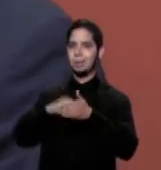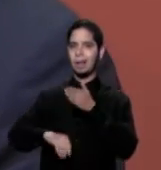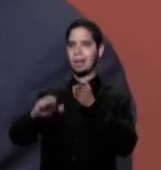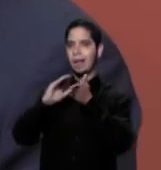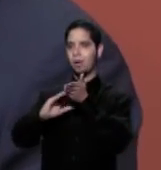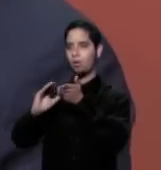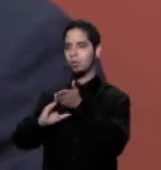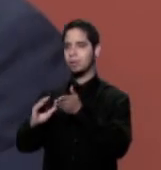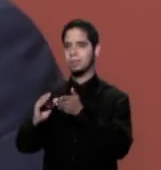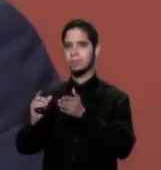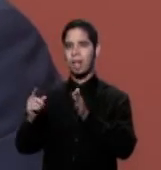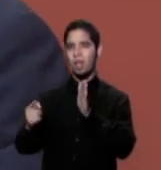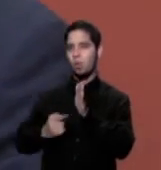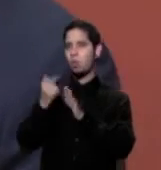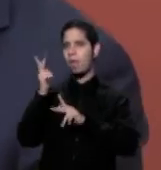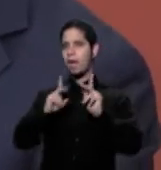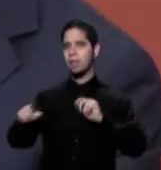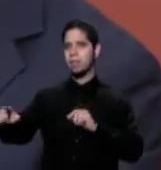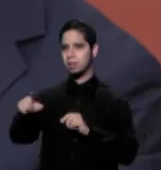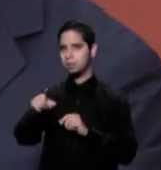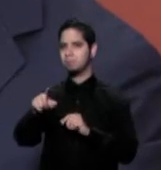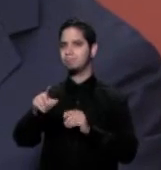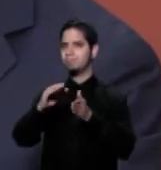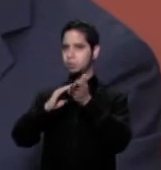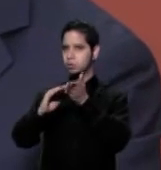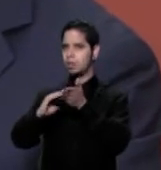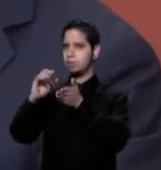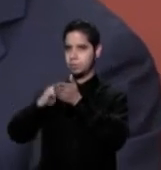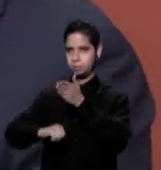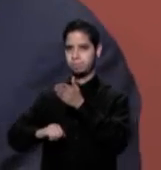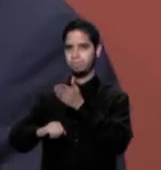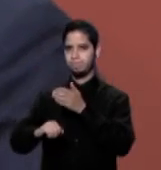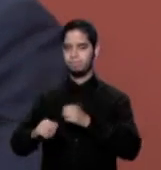de no actuar porque esos estados no han salido.